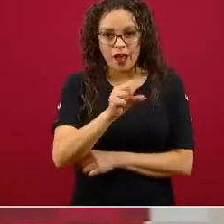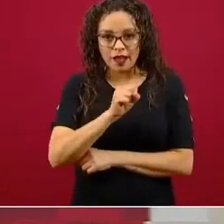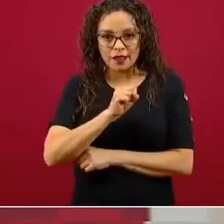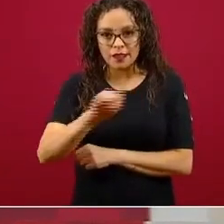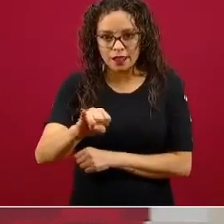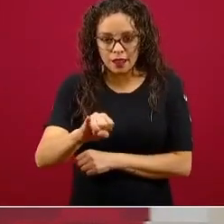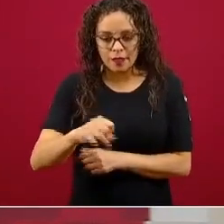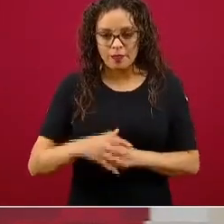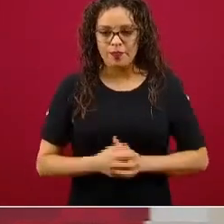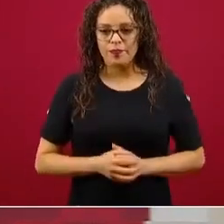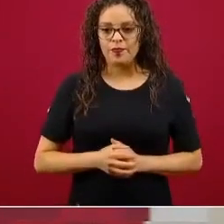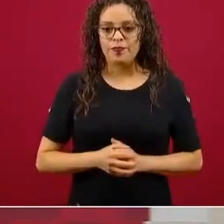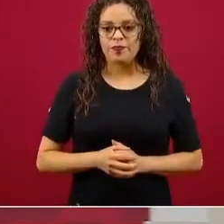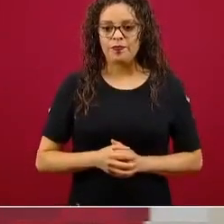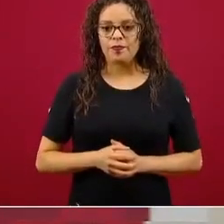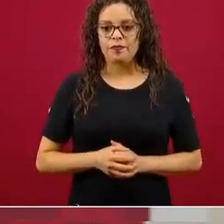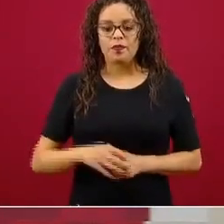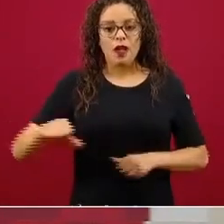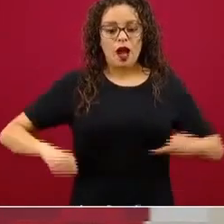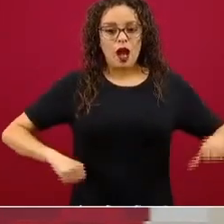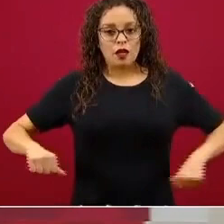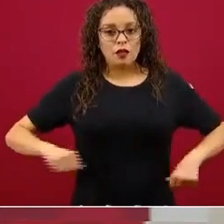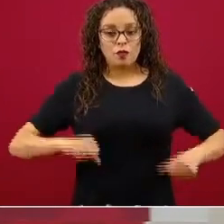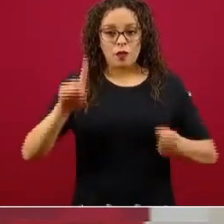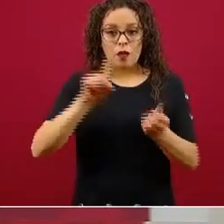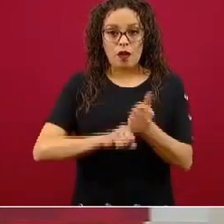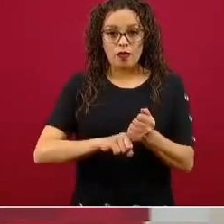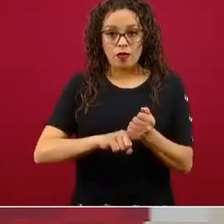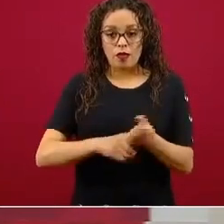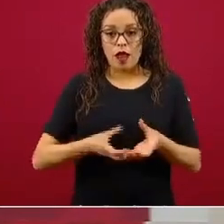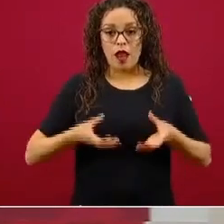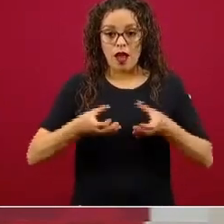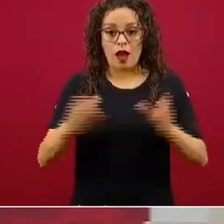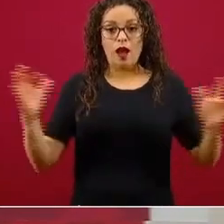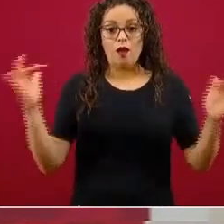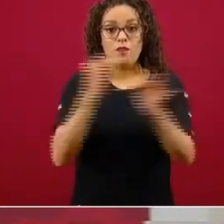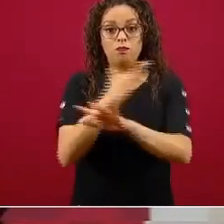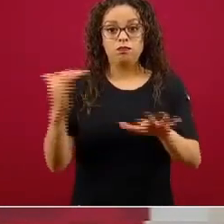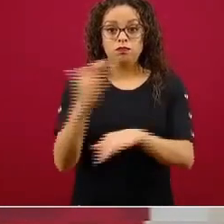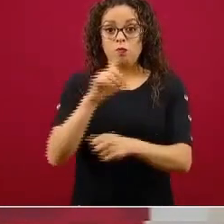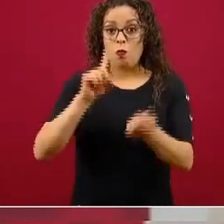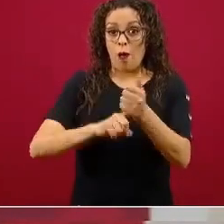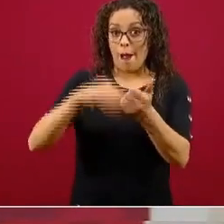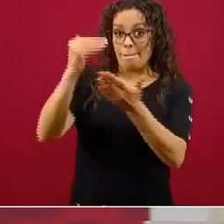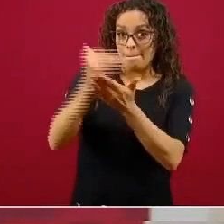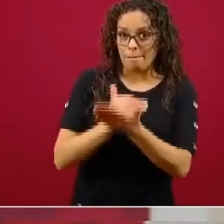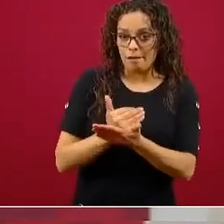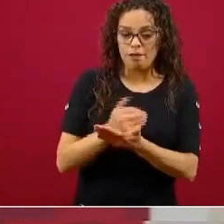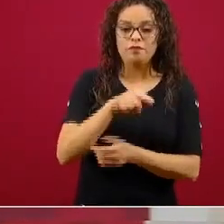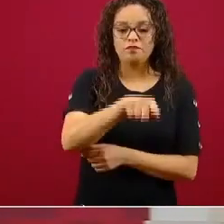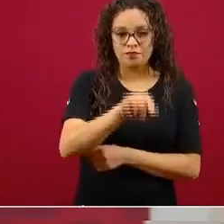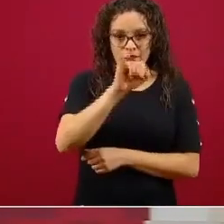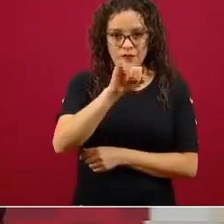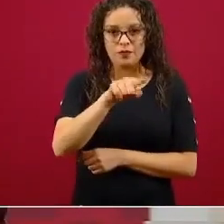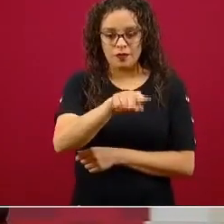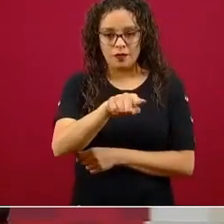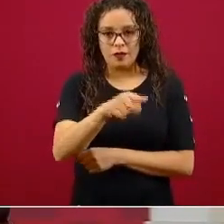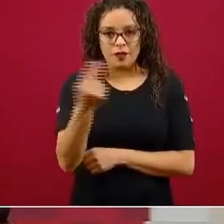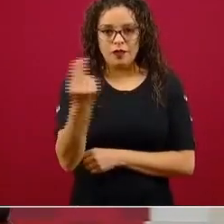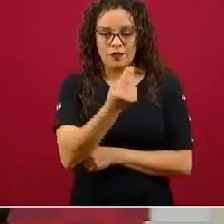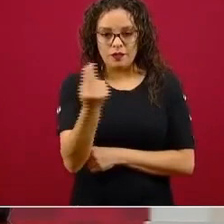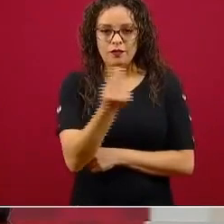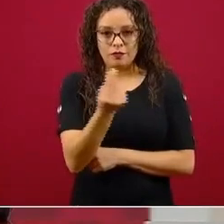de personas en el espacio público son preferentes. Y en contraposición, las que producen poca